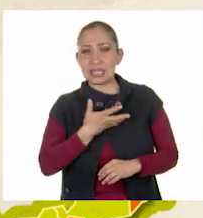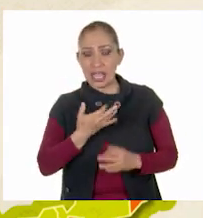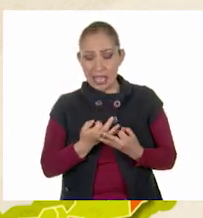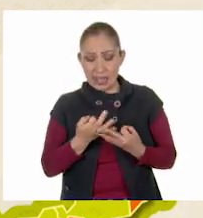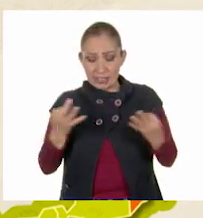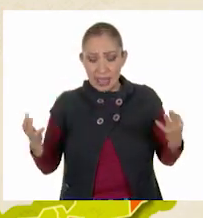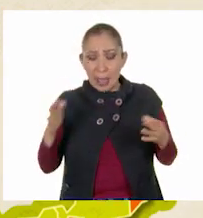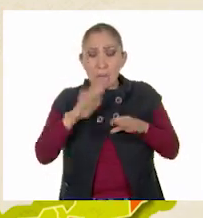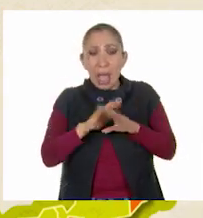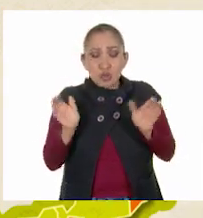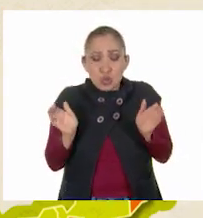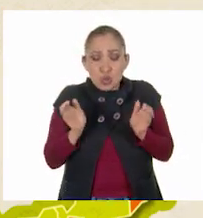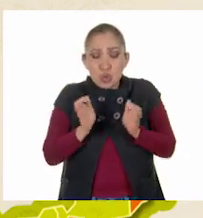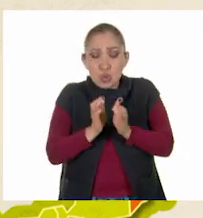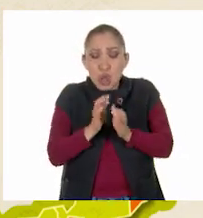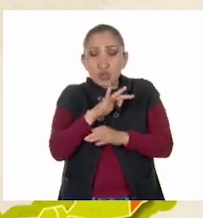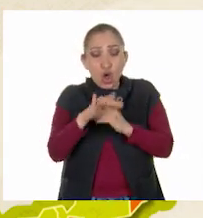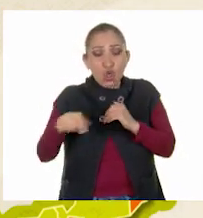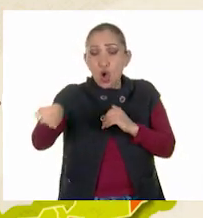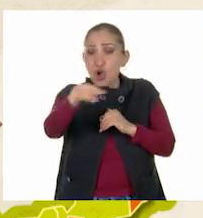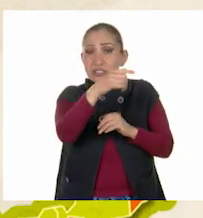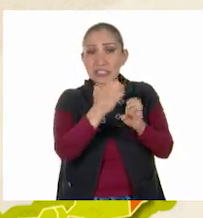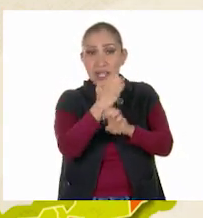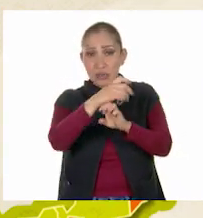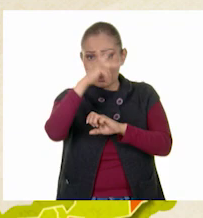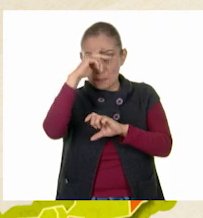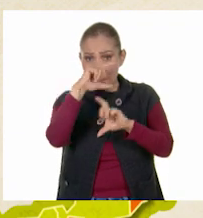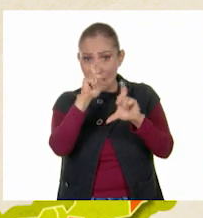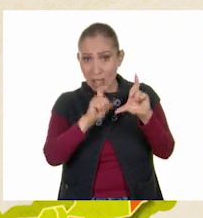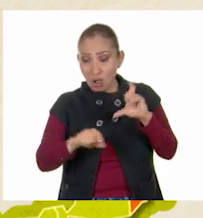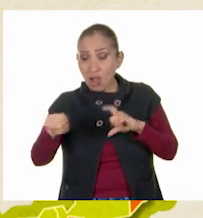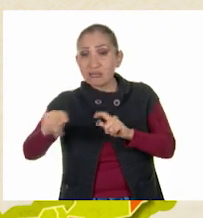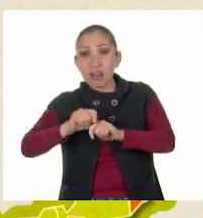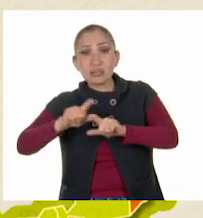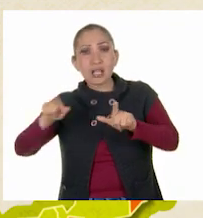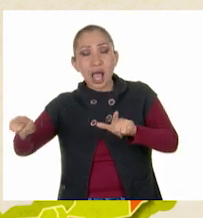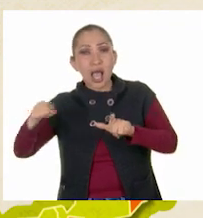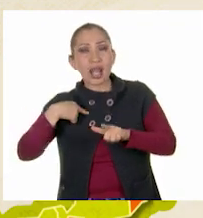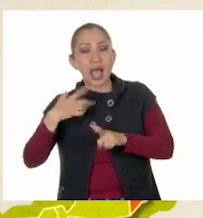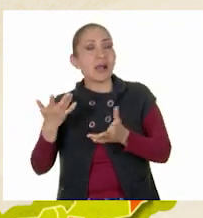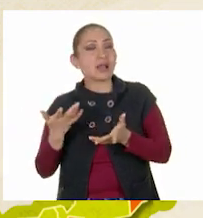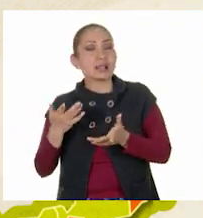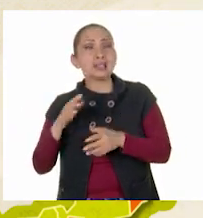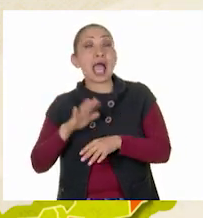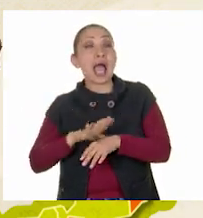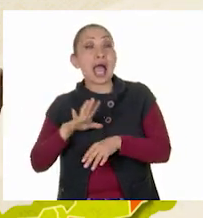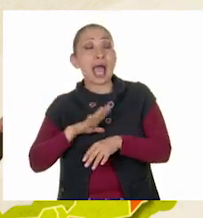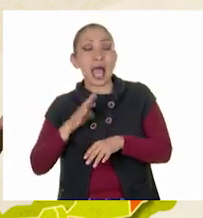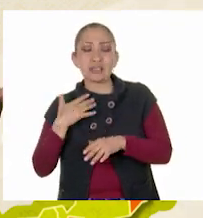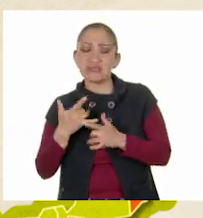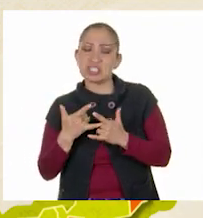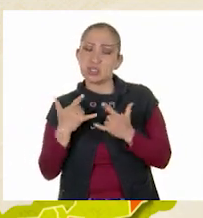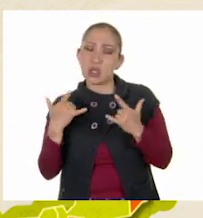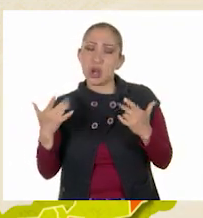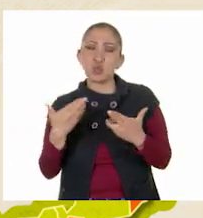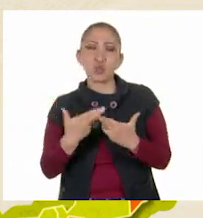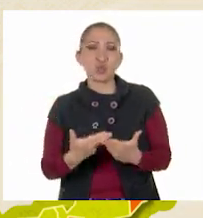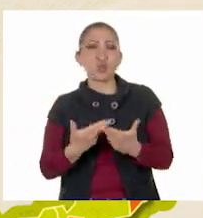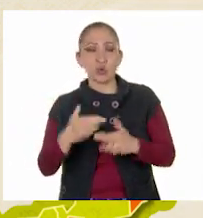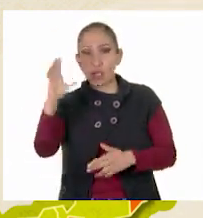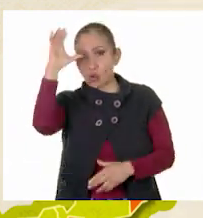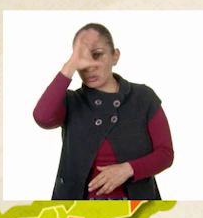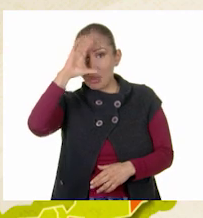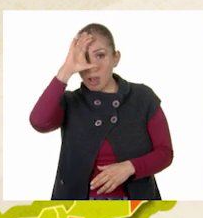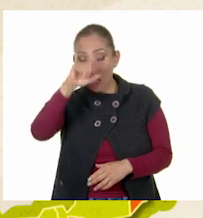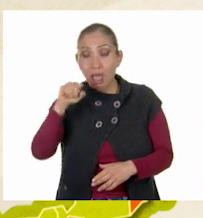superficie más pequeña de todos los estados de México, Tlaxcala lo compensa con su gran valor histórico y cultural,